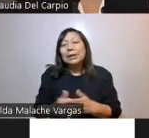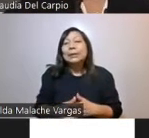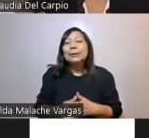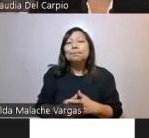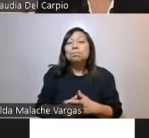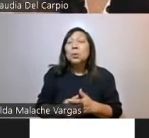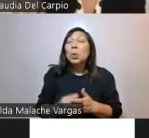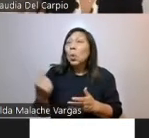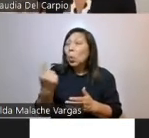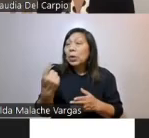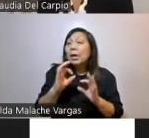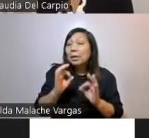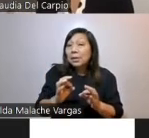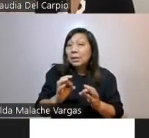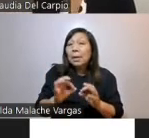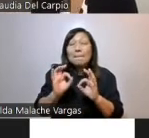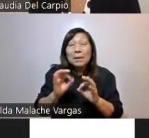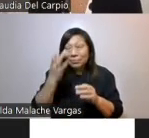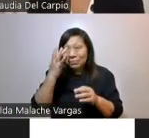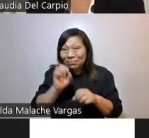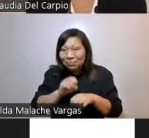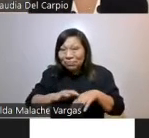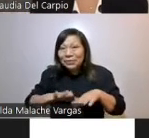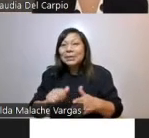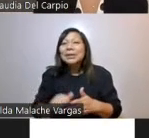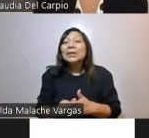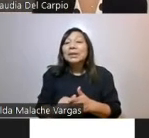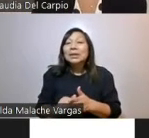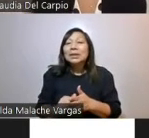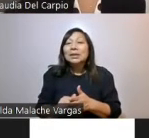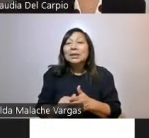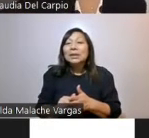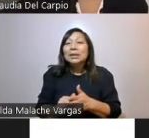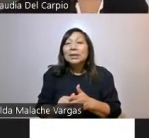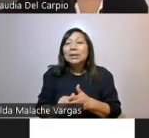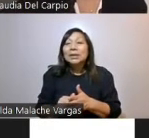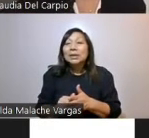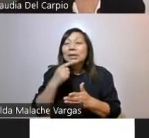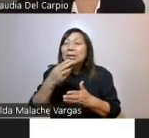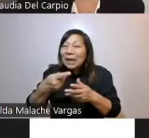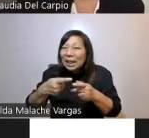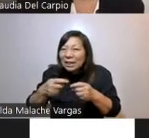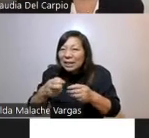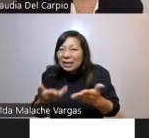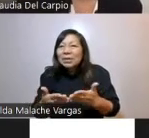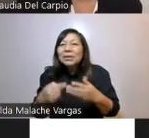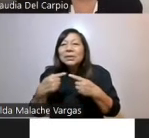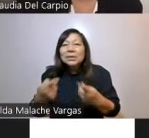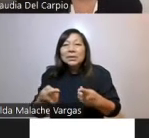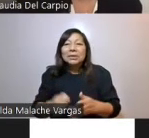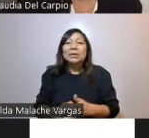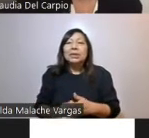El único método que reduce el riesgo de contagio de infecciones de transmisión sexual son los métodos de barrera, ya sea el famoso